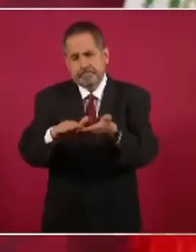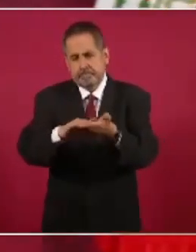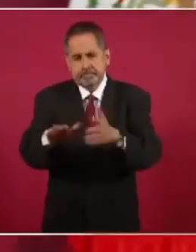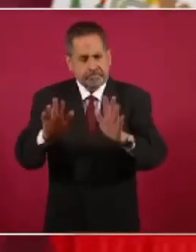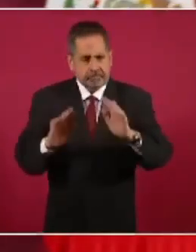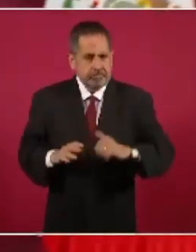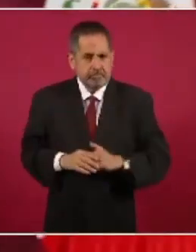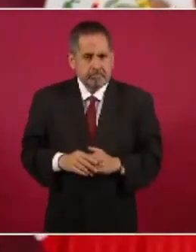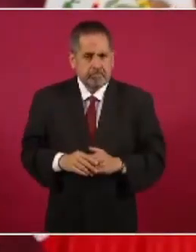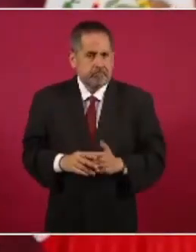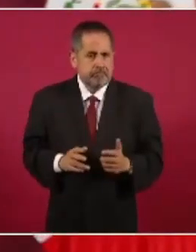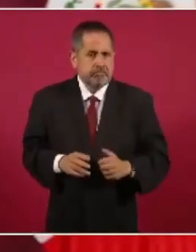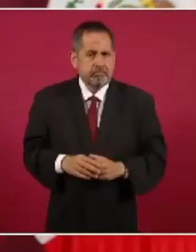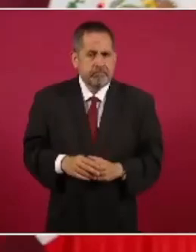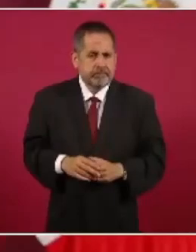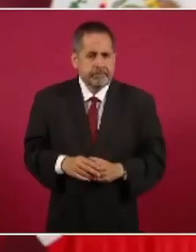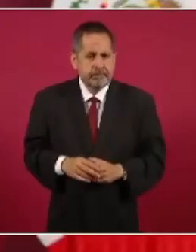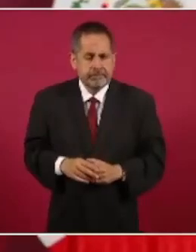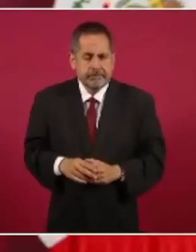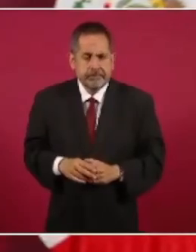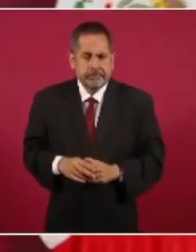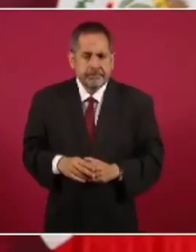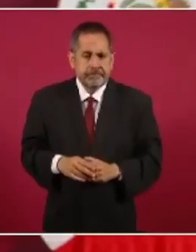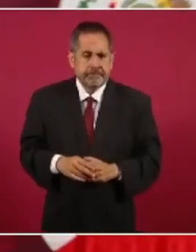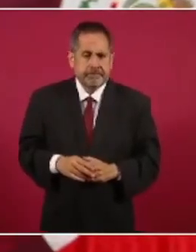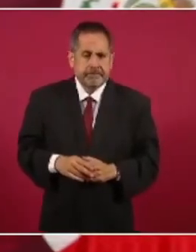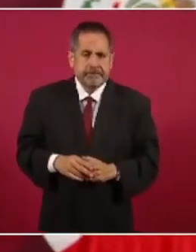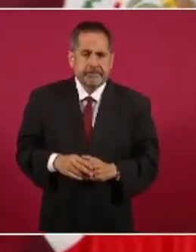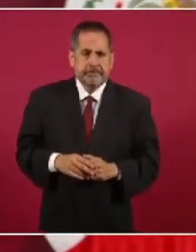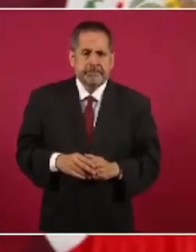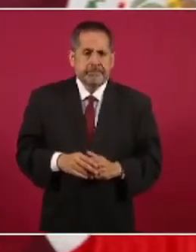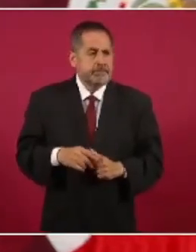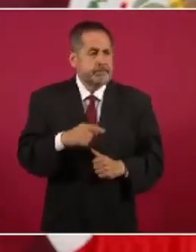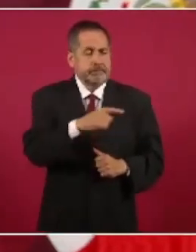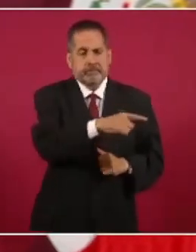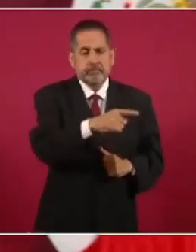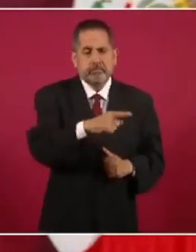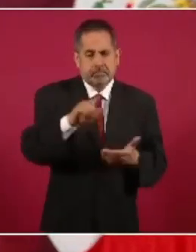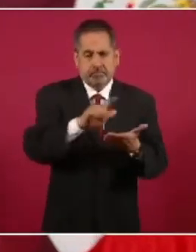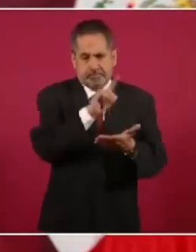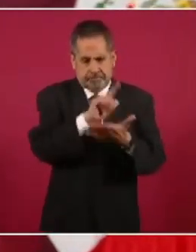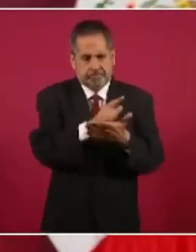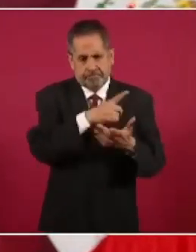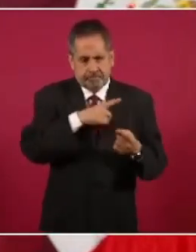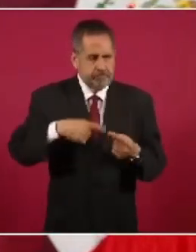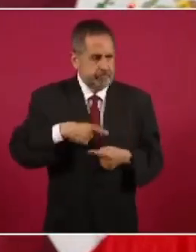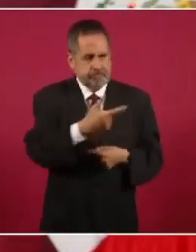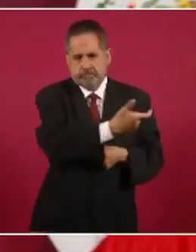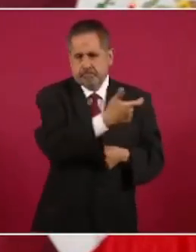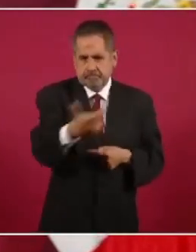independientemente de lo que les corresponda por ley, que sí se les